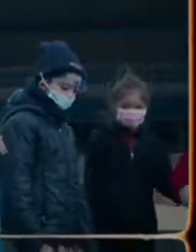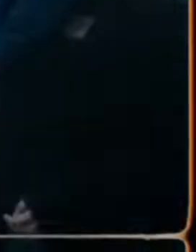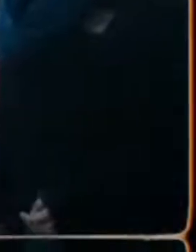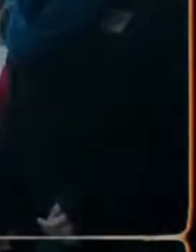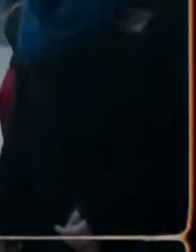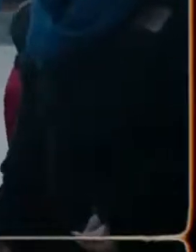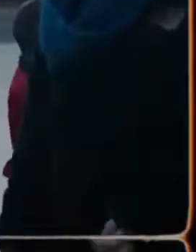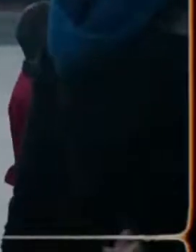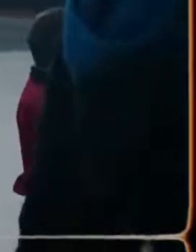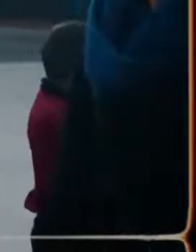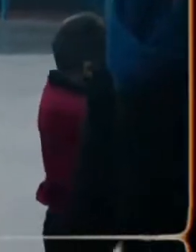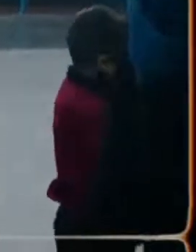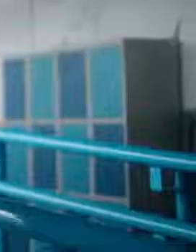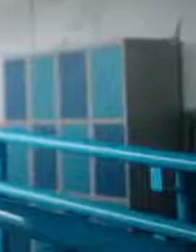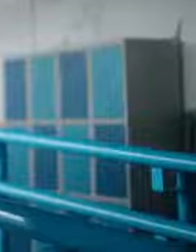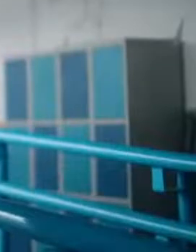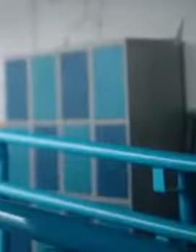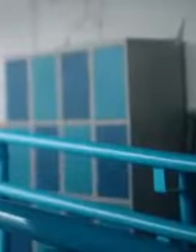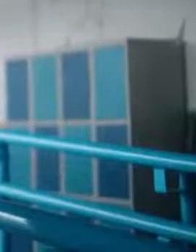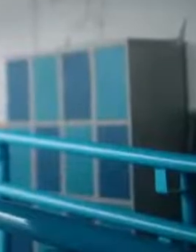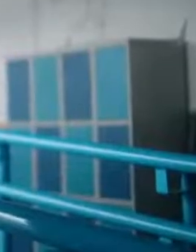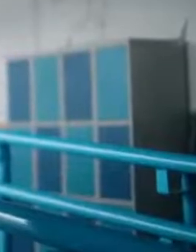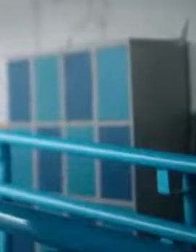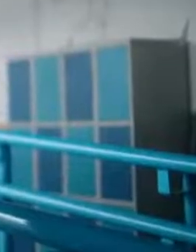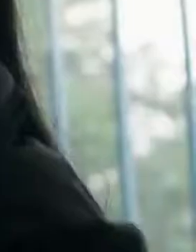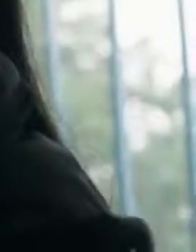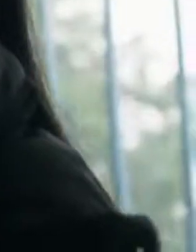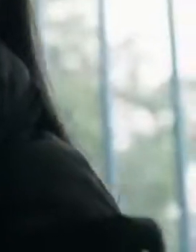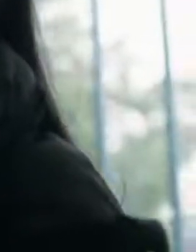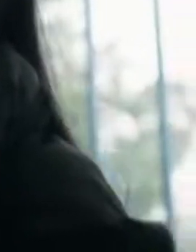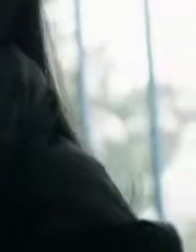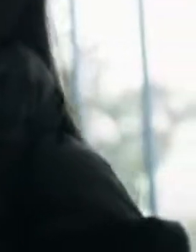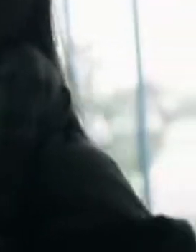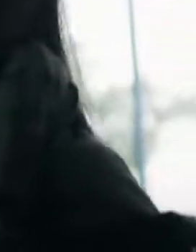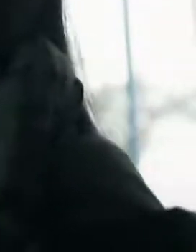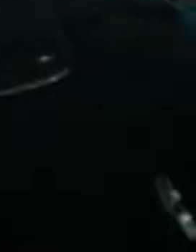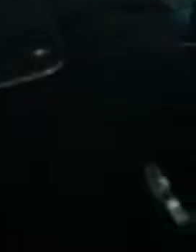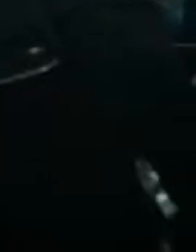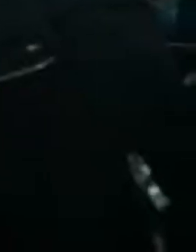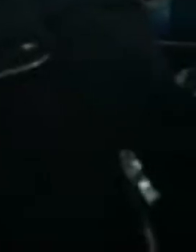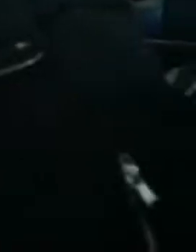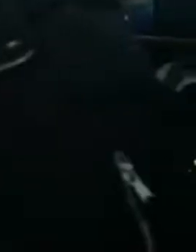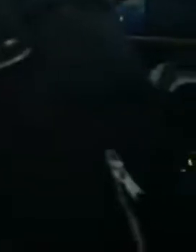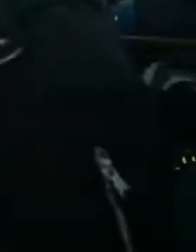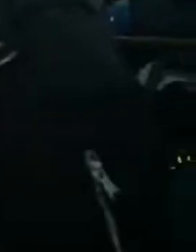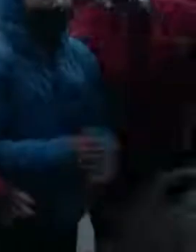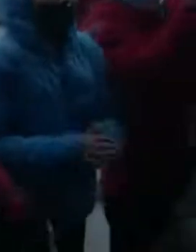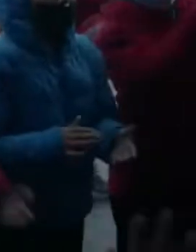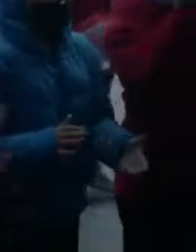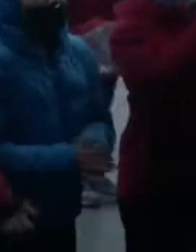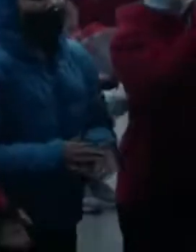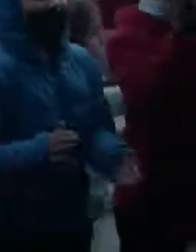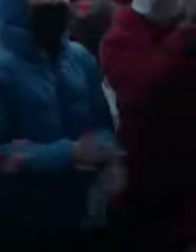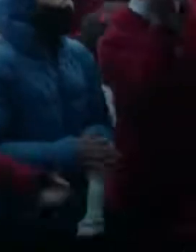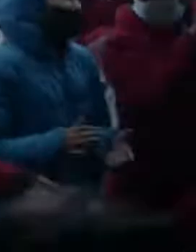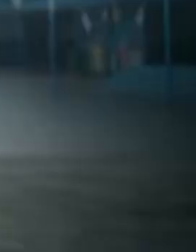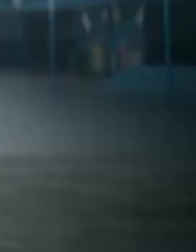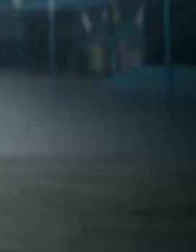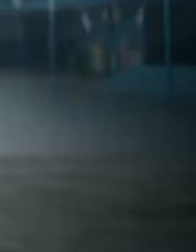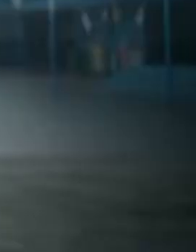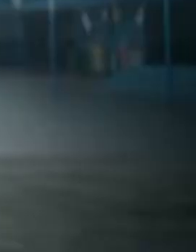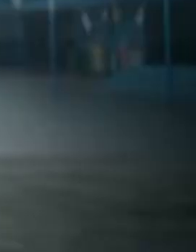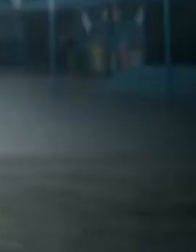cimentar cariño en uno al otro, empatía, y de esa forma podemos transformar nuestra sociedad. Entonces yo quiero ayudarles a los niños a entender que ellos pueden lograr las cosas y